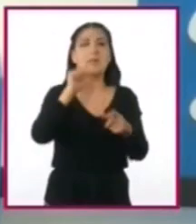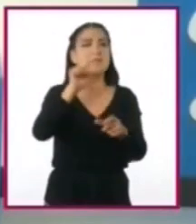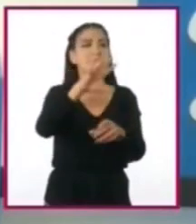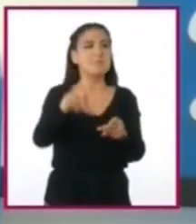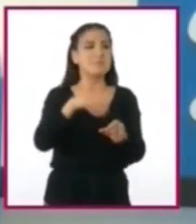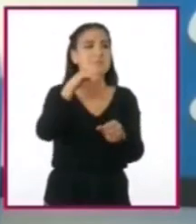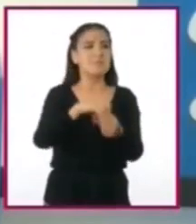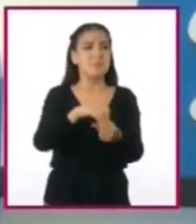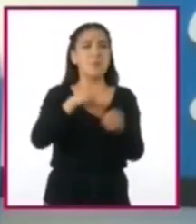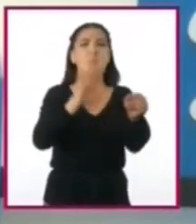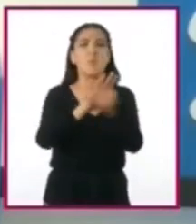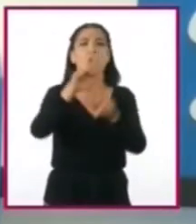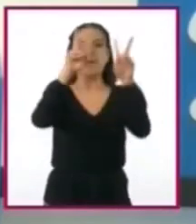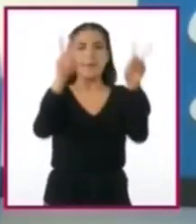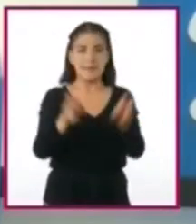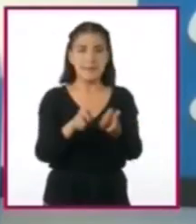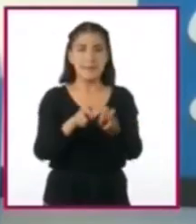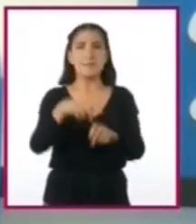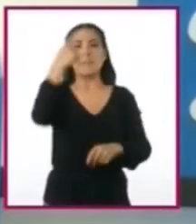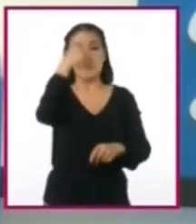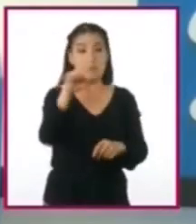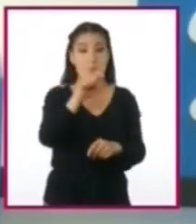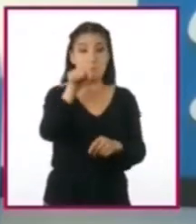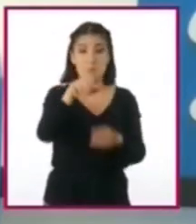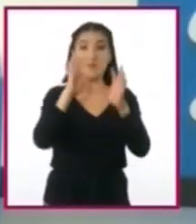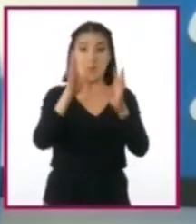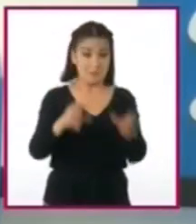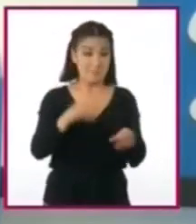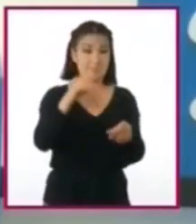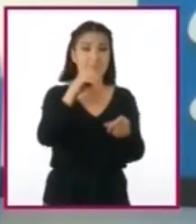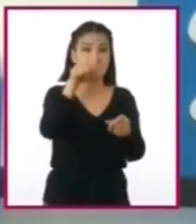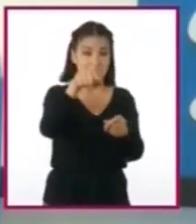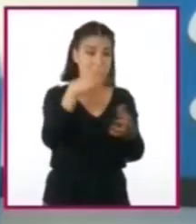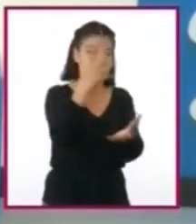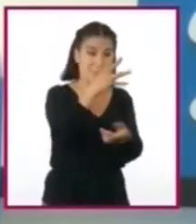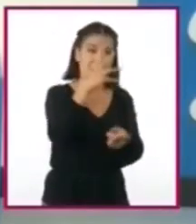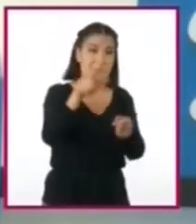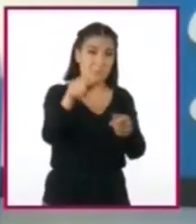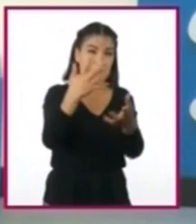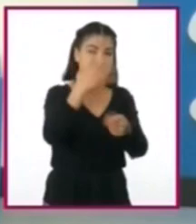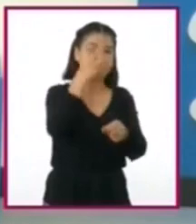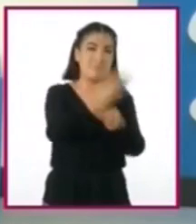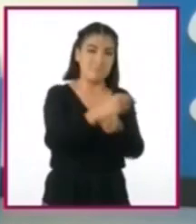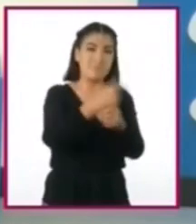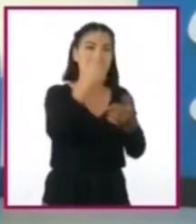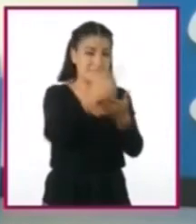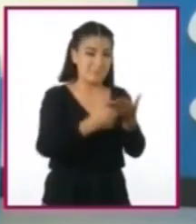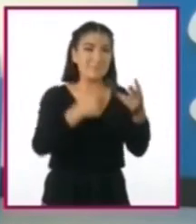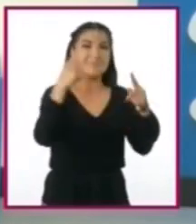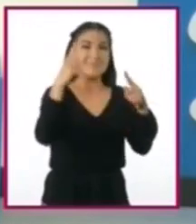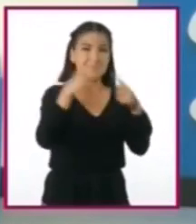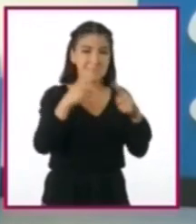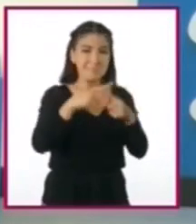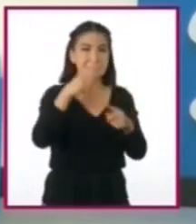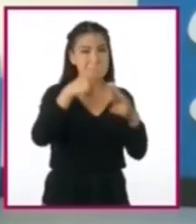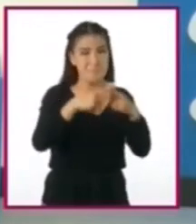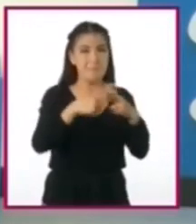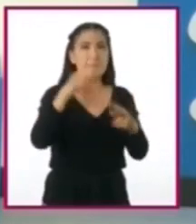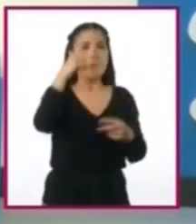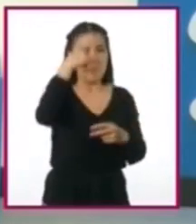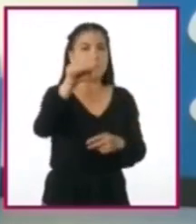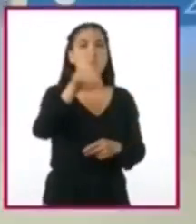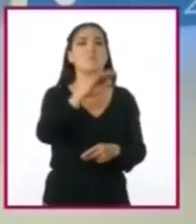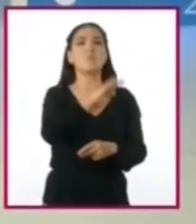relacionado con este tema y a que resuelvan los ejercicios que ahí se proponen, para que así puedan enriquecer su